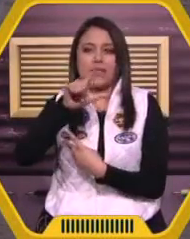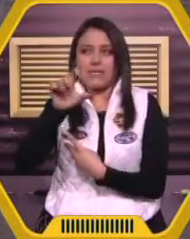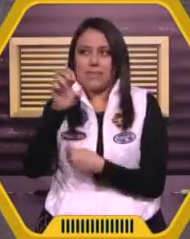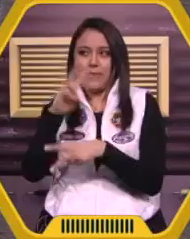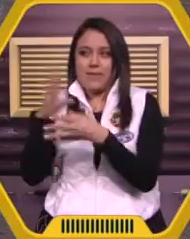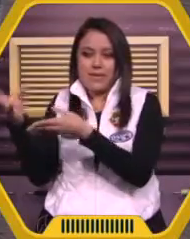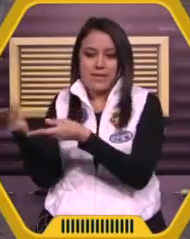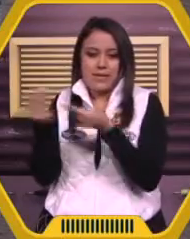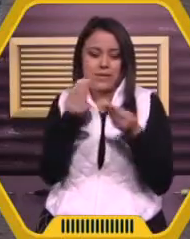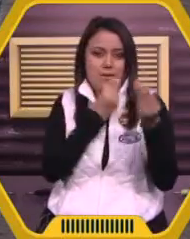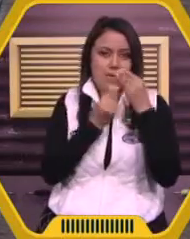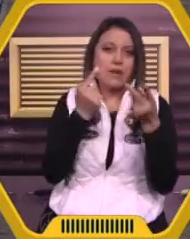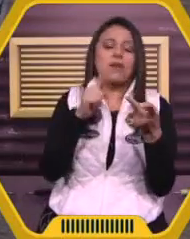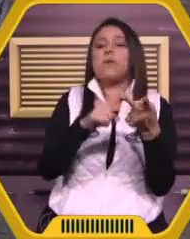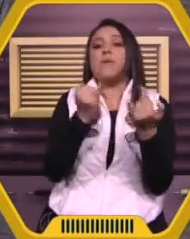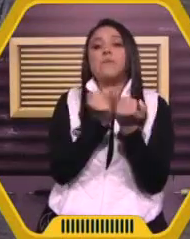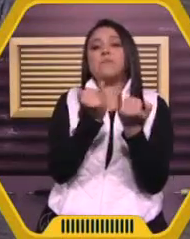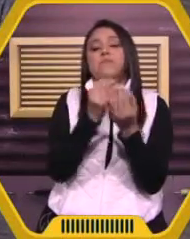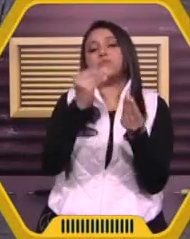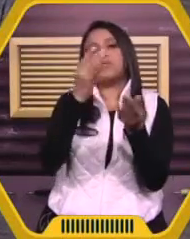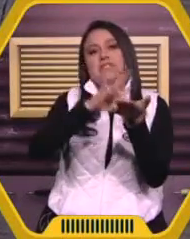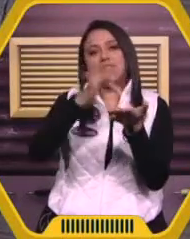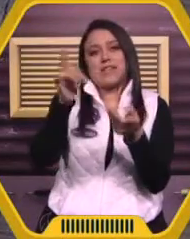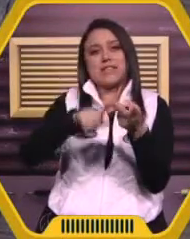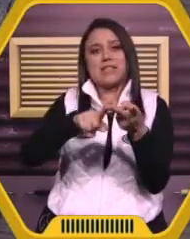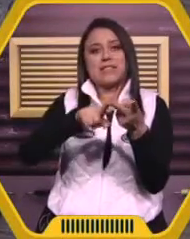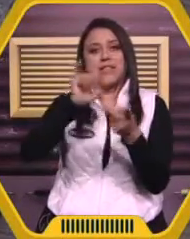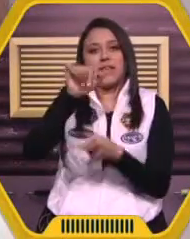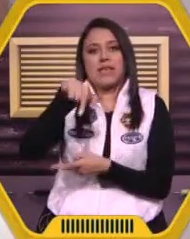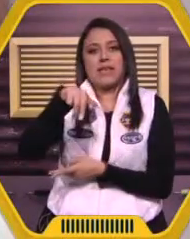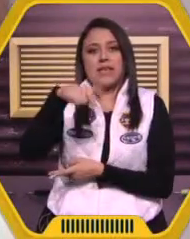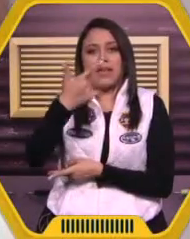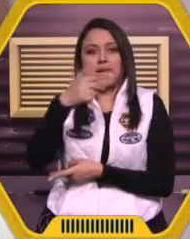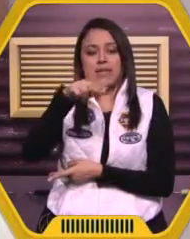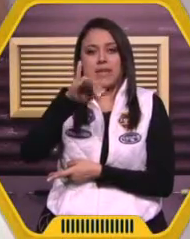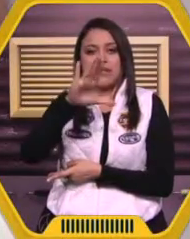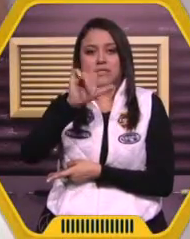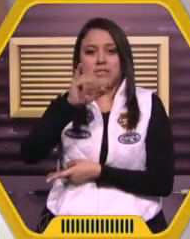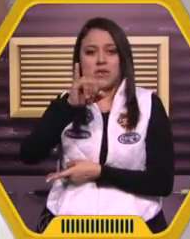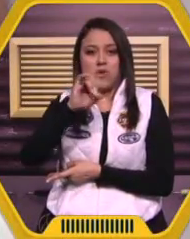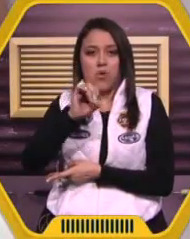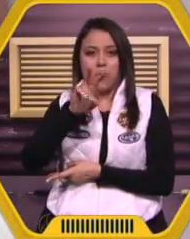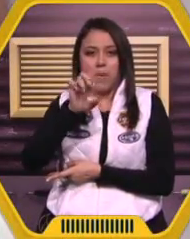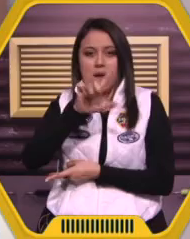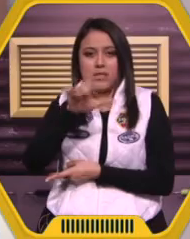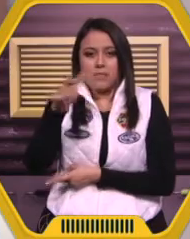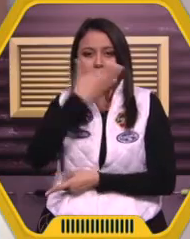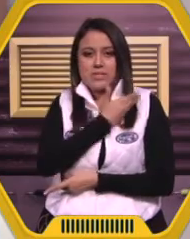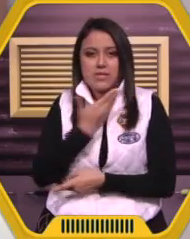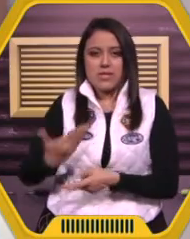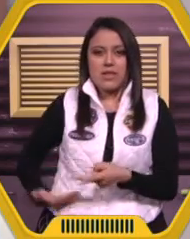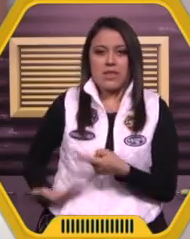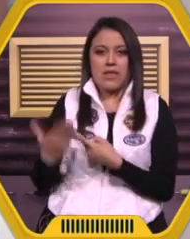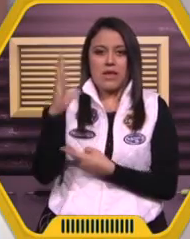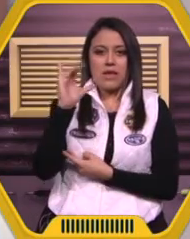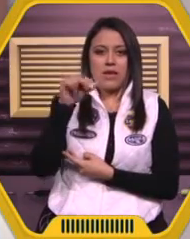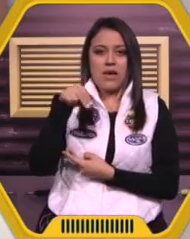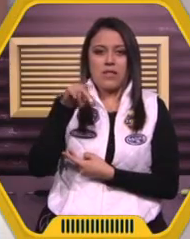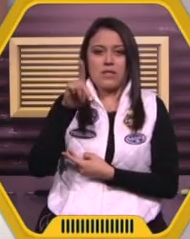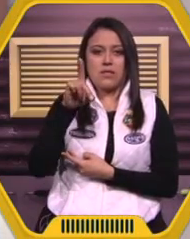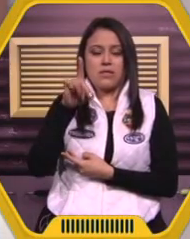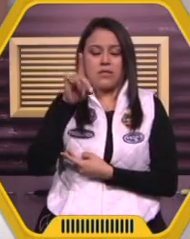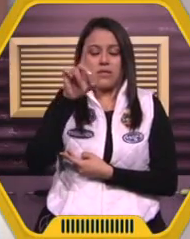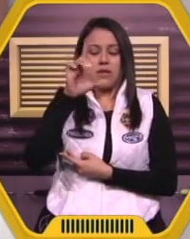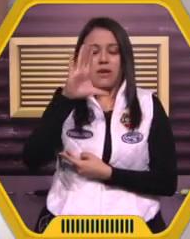muchas gracias también a Ignacio Valle, presidente de la Canirac Iztapalapa, porque gracias a ellos es que se tuvo la oportunidad de alimentar a